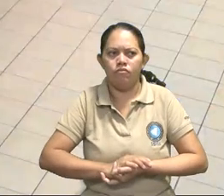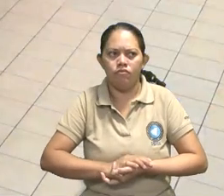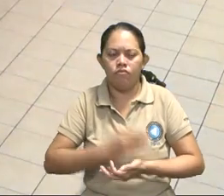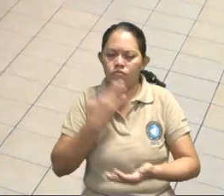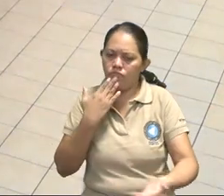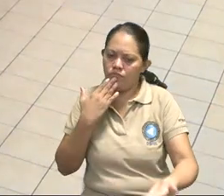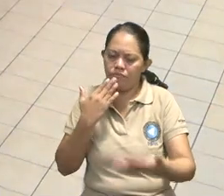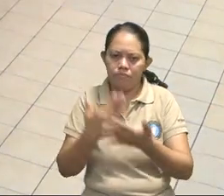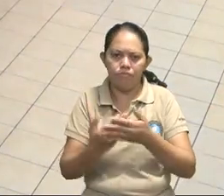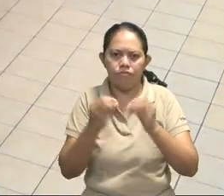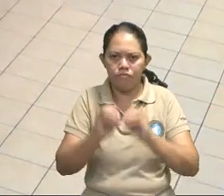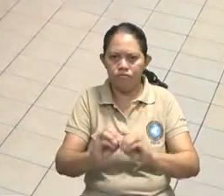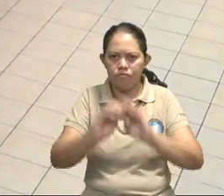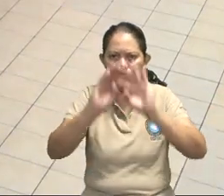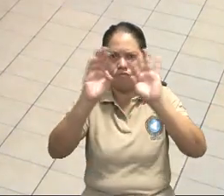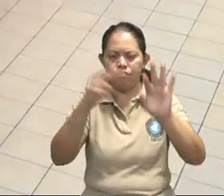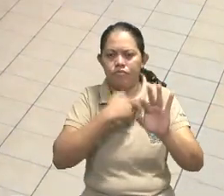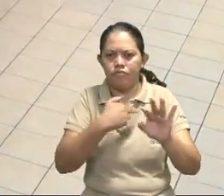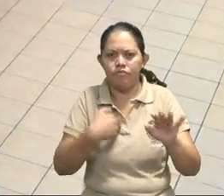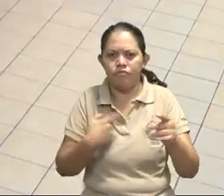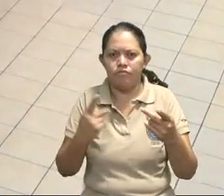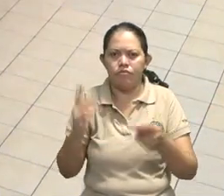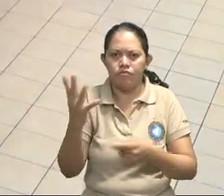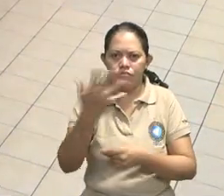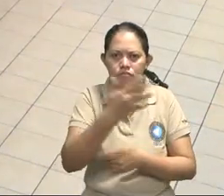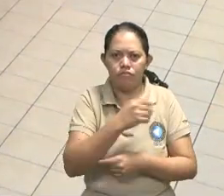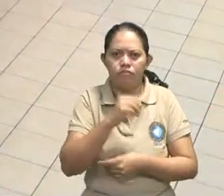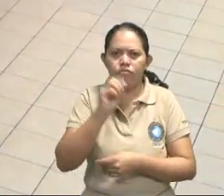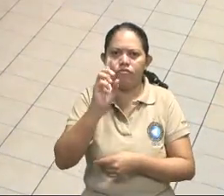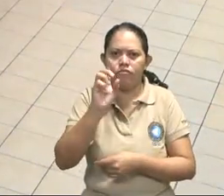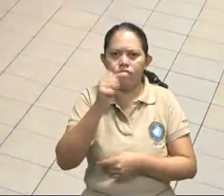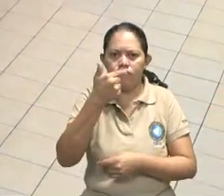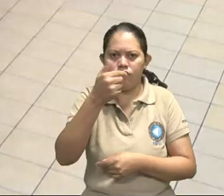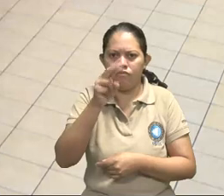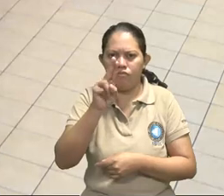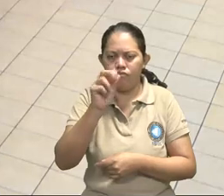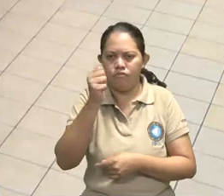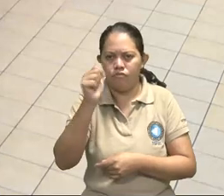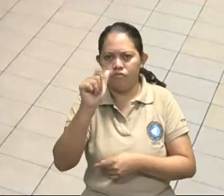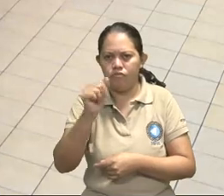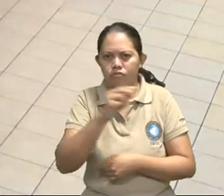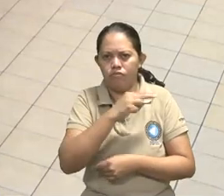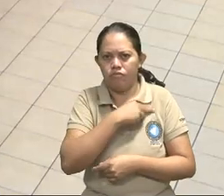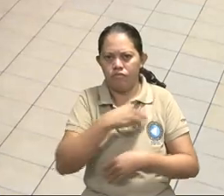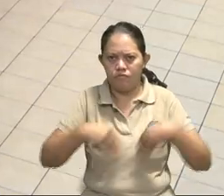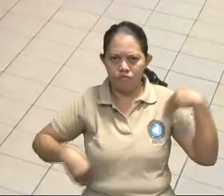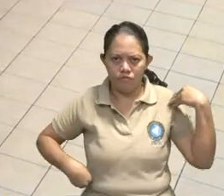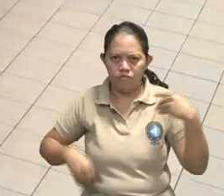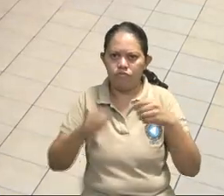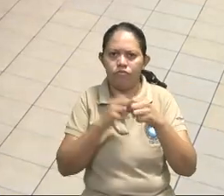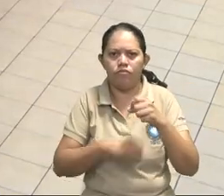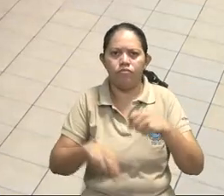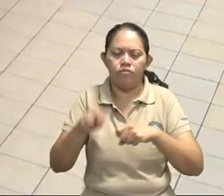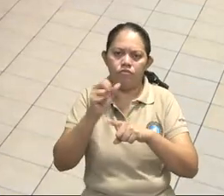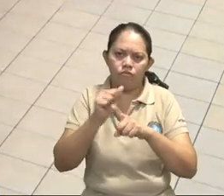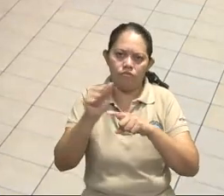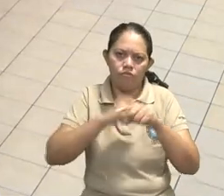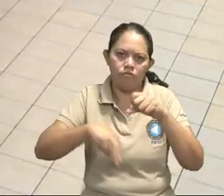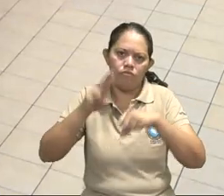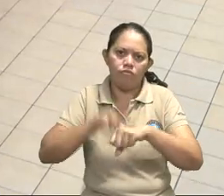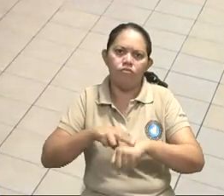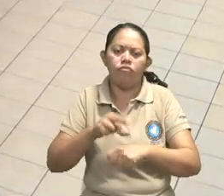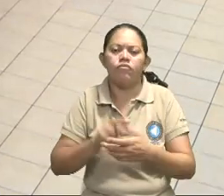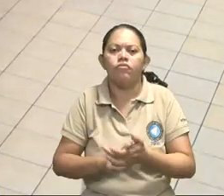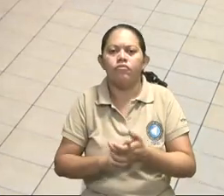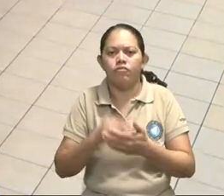Muchas gracias, buenos días. Doctor Gustavo Eduardo Porras Cortés, presidente de Asamblea Nacional, su despacho. Estimado doctor